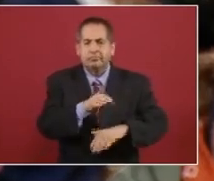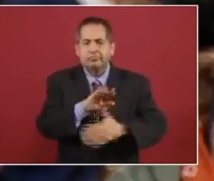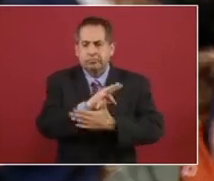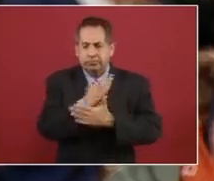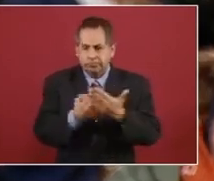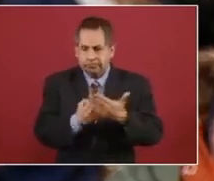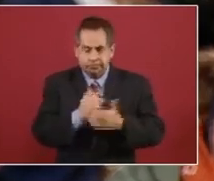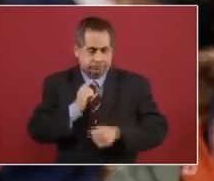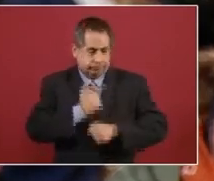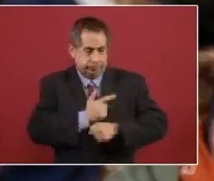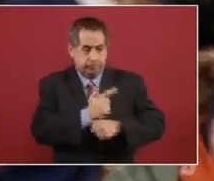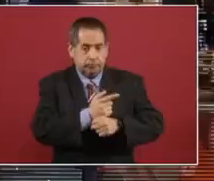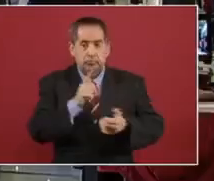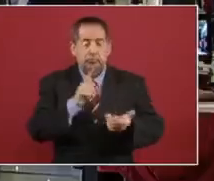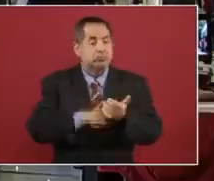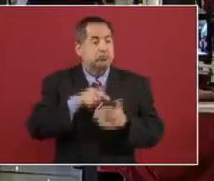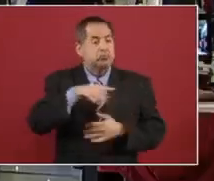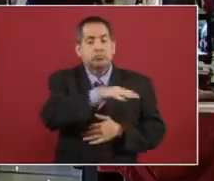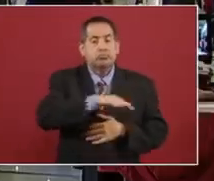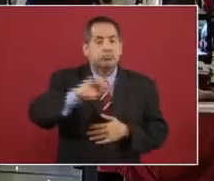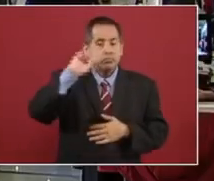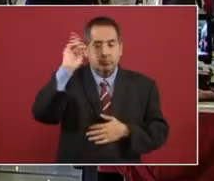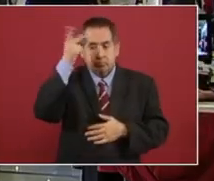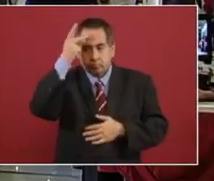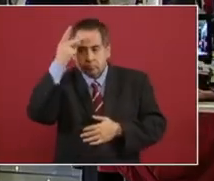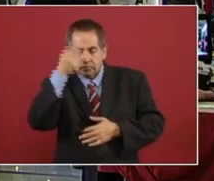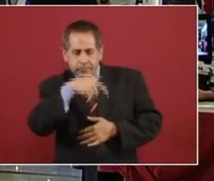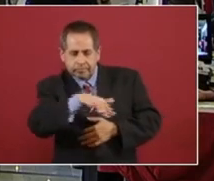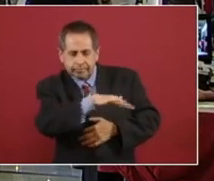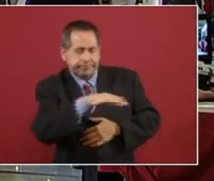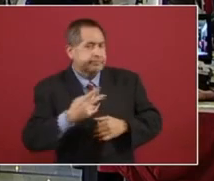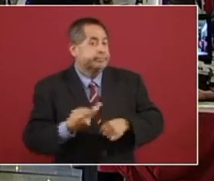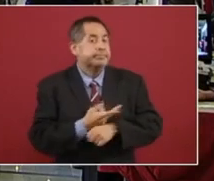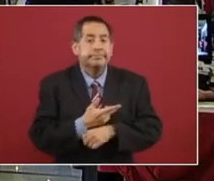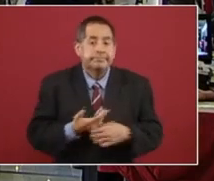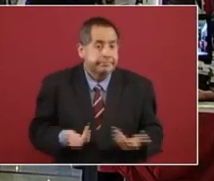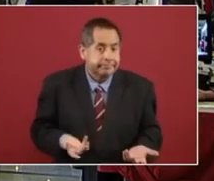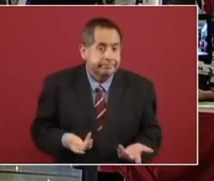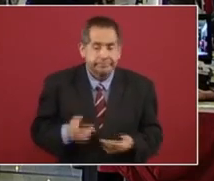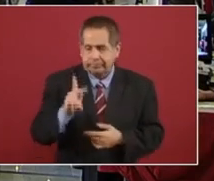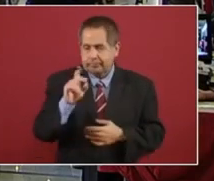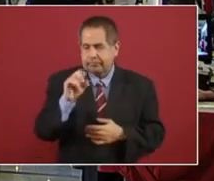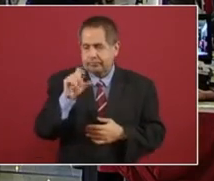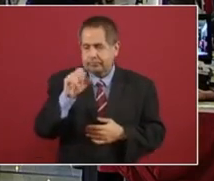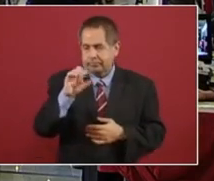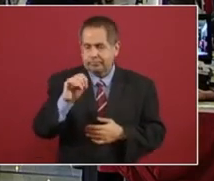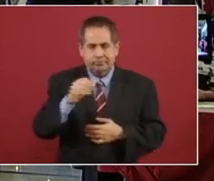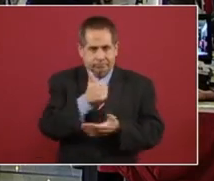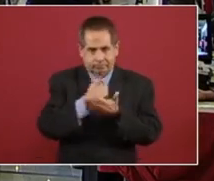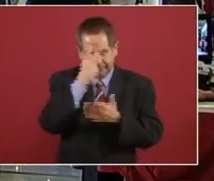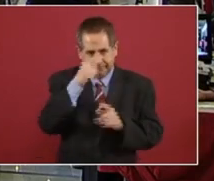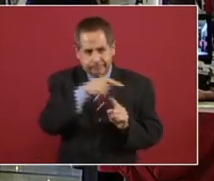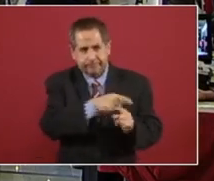que tienen su búnker en Polanco. ¿Qué hay de ese plan, que la verdad es otro de los